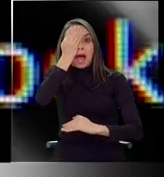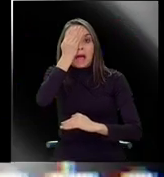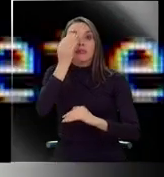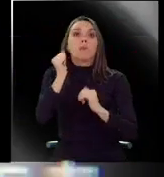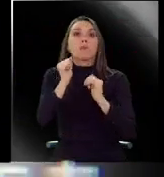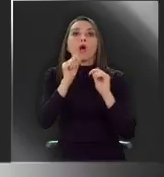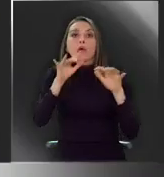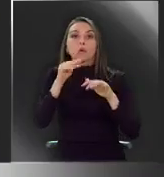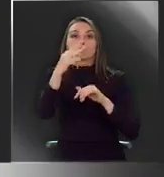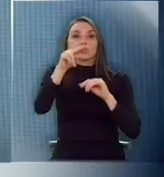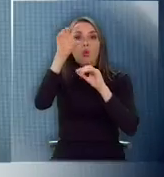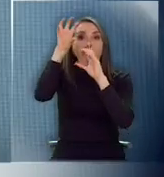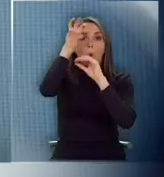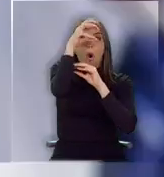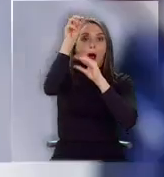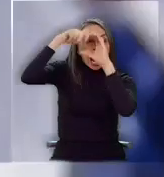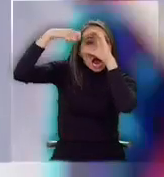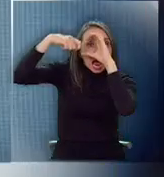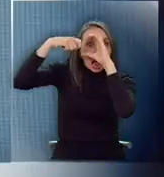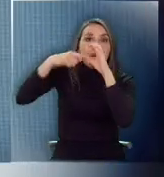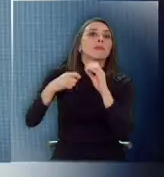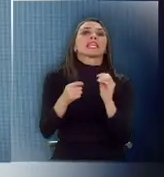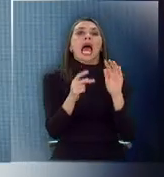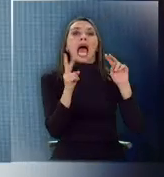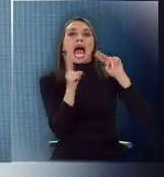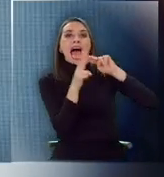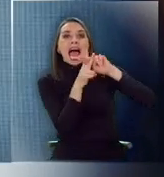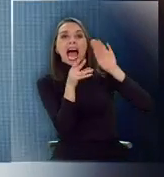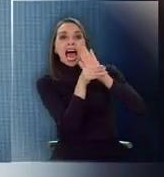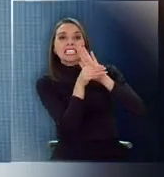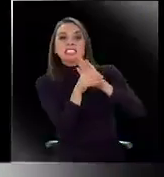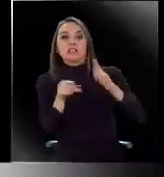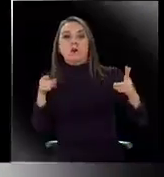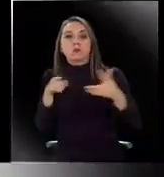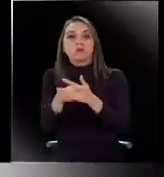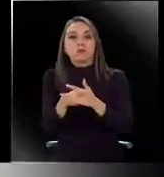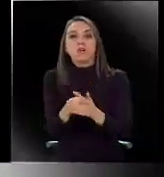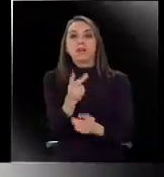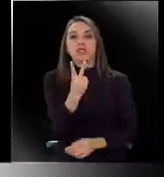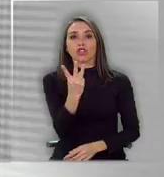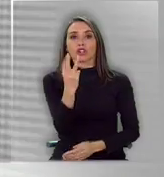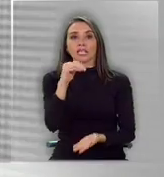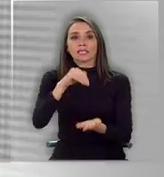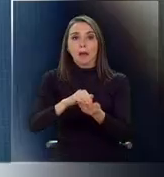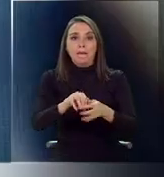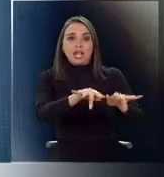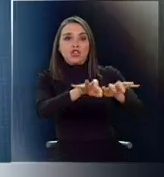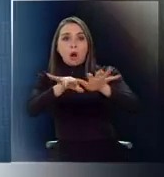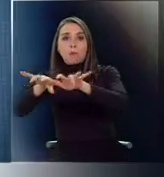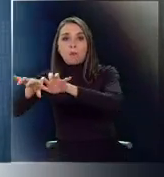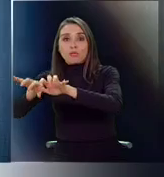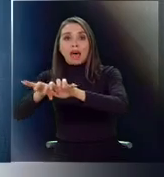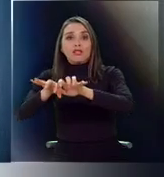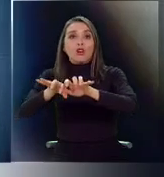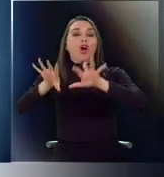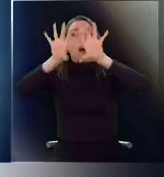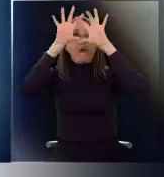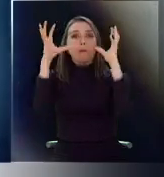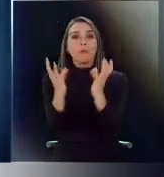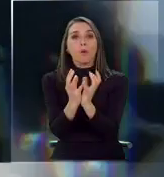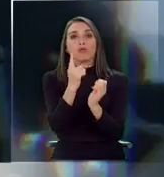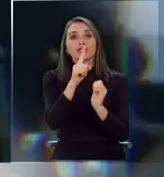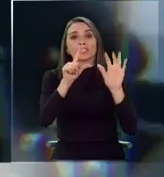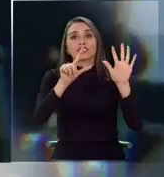cámara, bloquear los archivos. La cifra de infectados se multiplicó. 230.000 computadores en